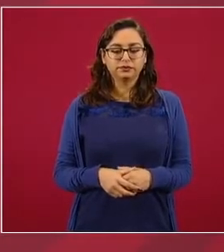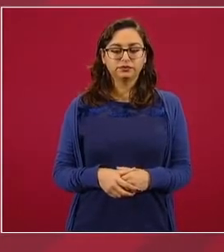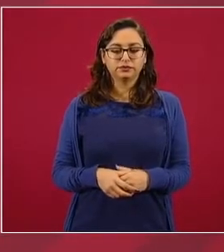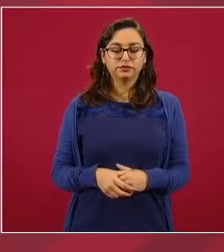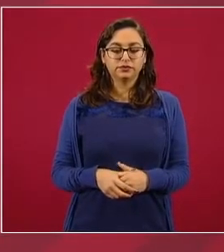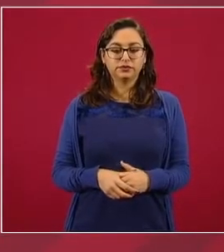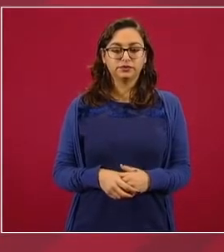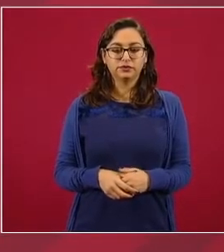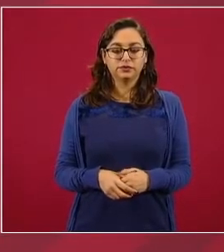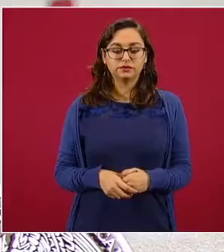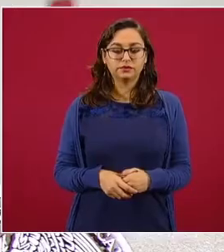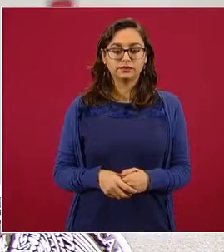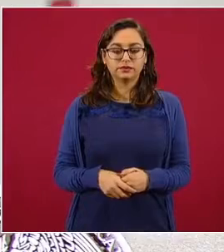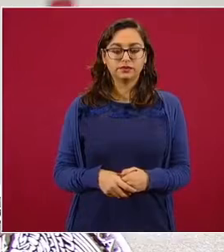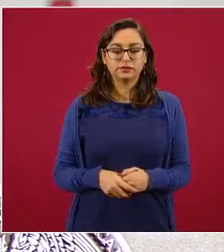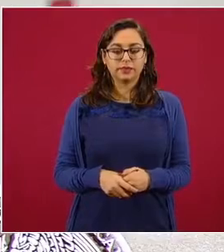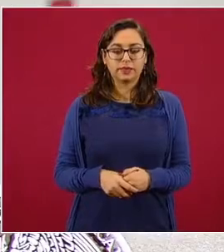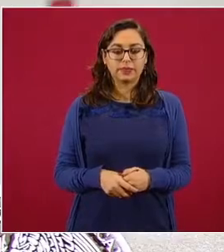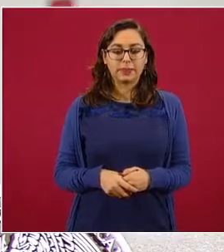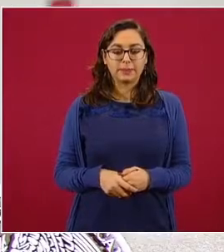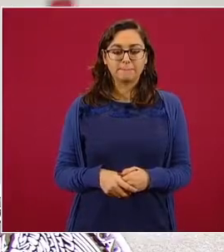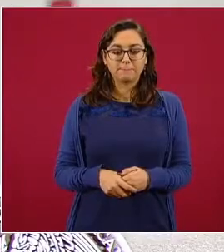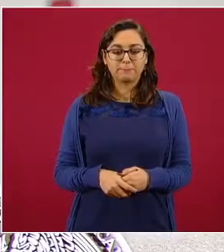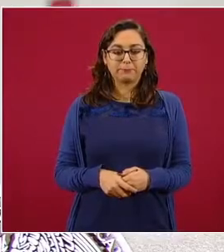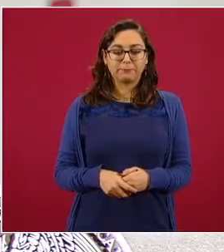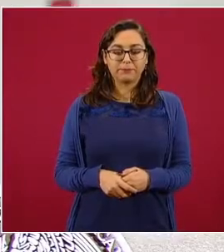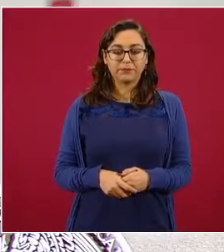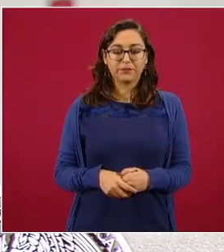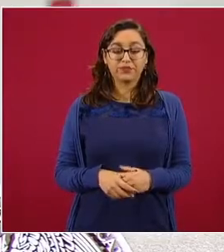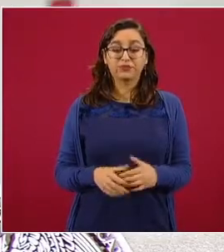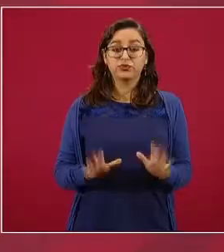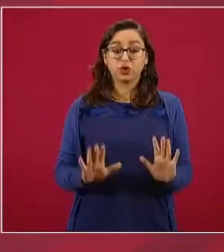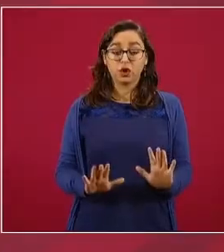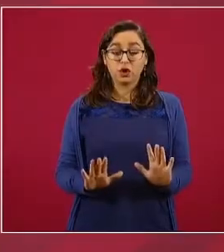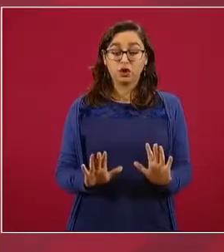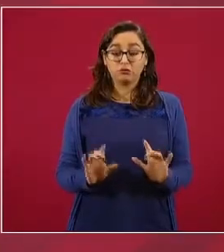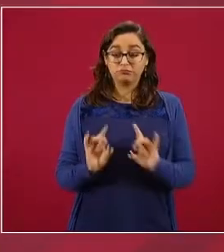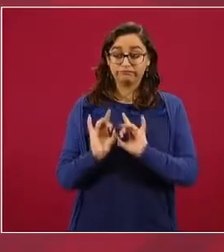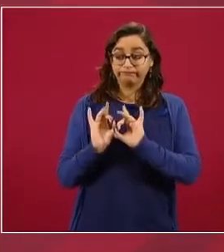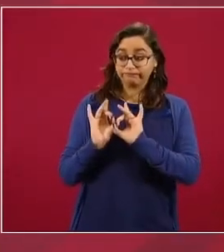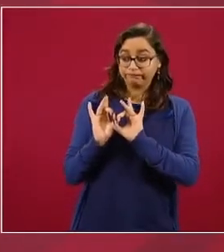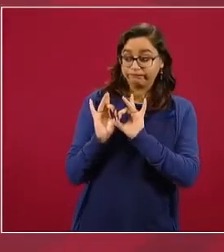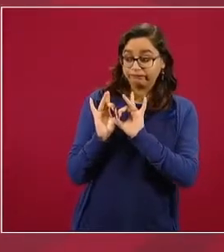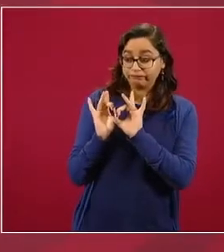La instrucción desde el principio fue que se investigara y que